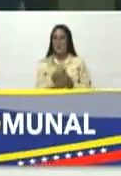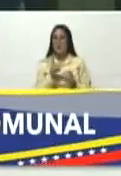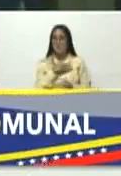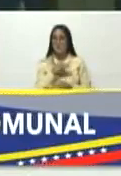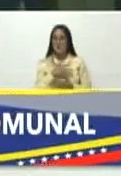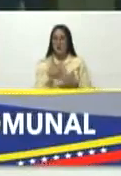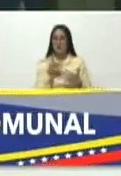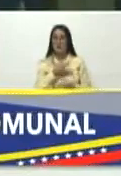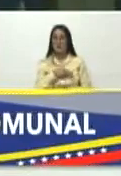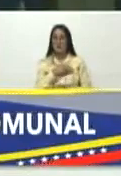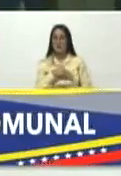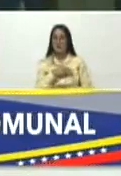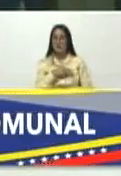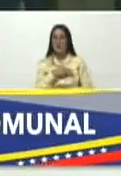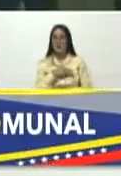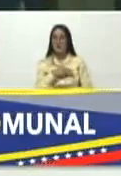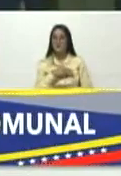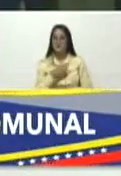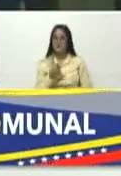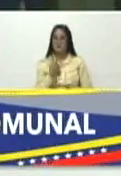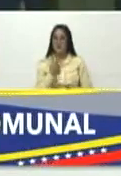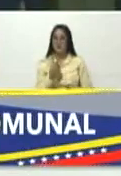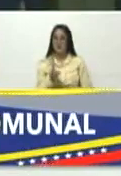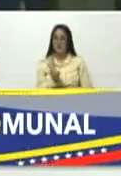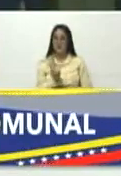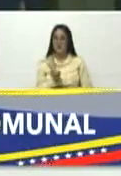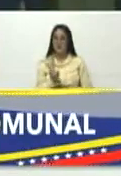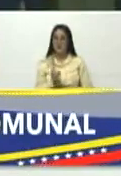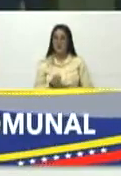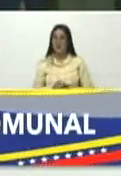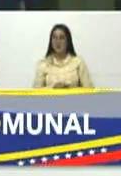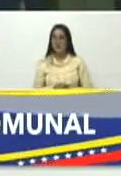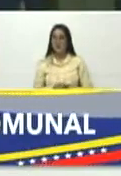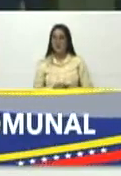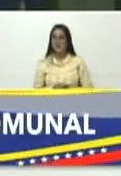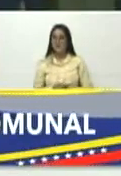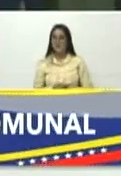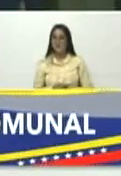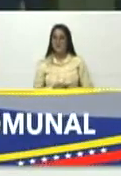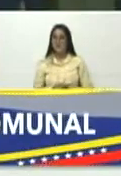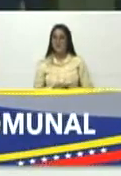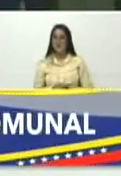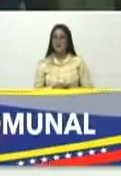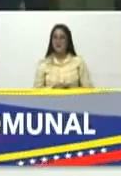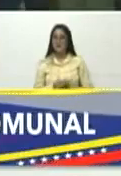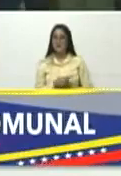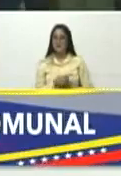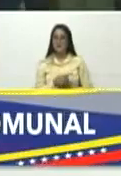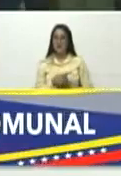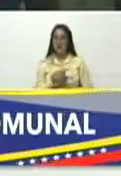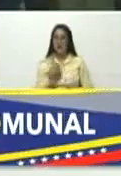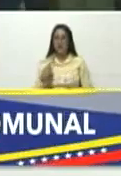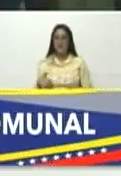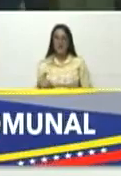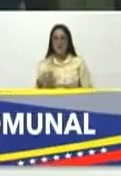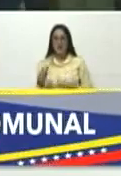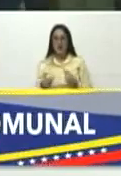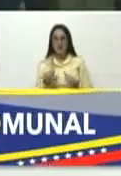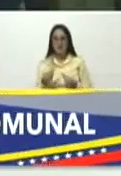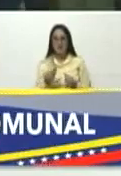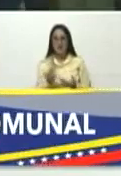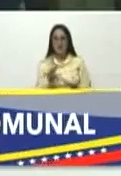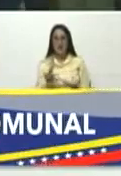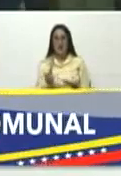misiones y grandes misiones, diríamos en Venezuela. Porque lo que los chinos crearon para superar la pobreza, nosotros lo tenemos.